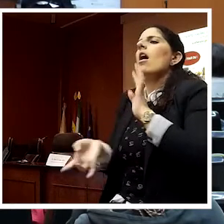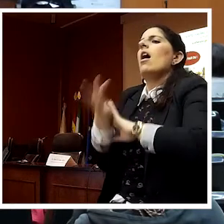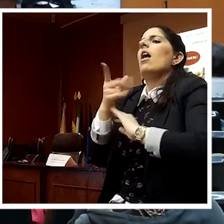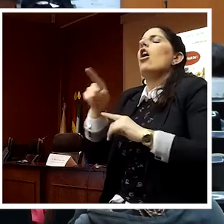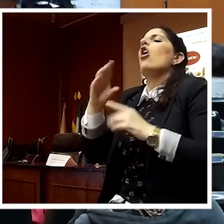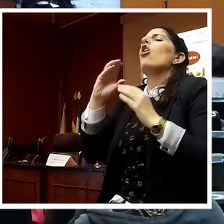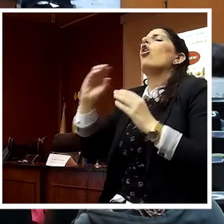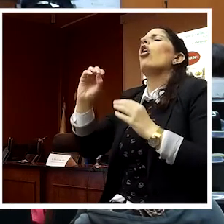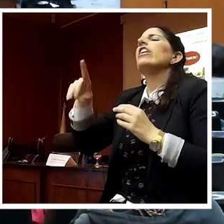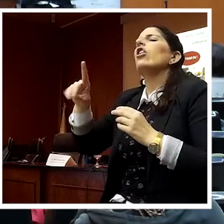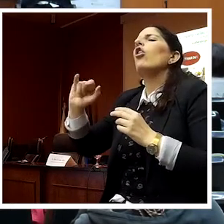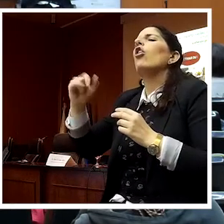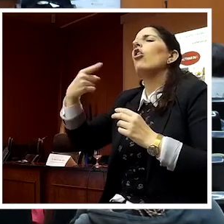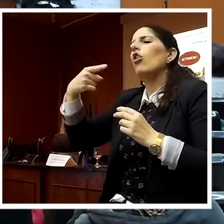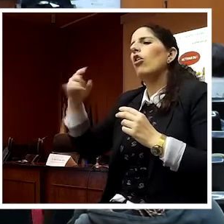podéis